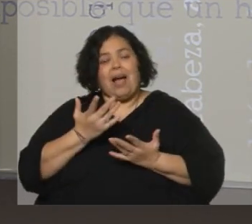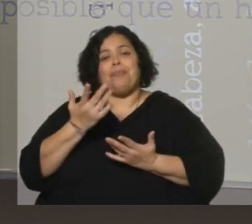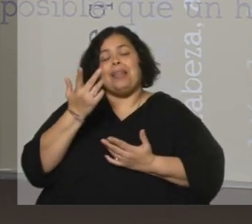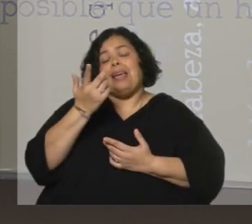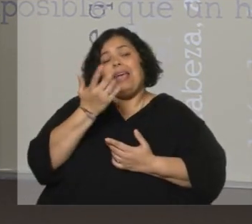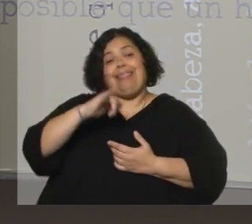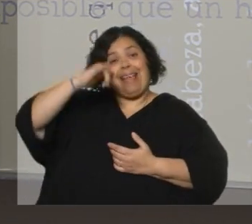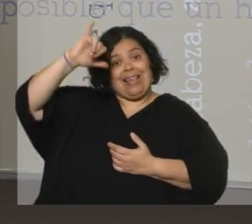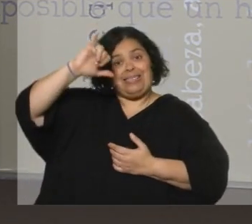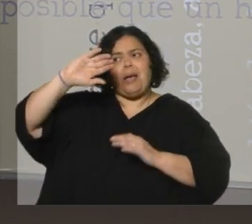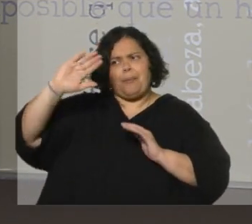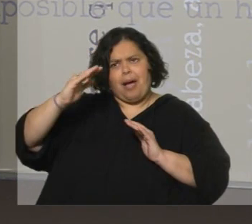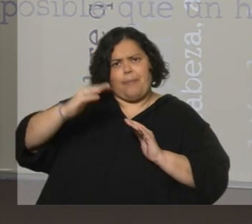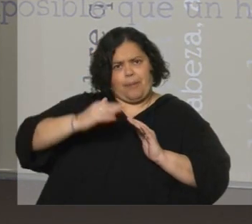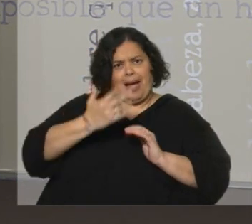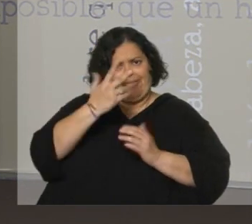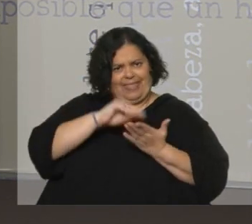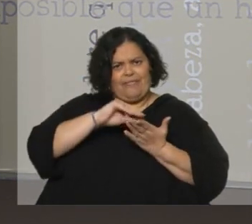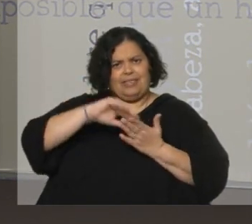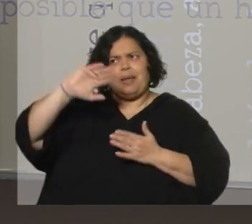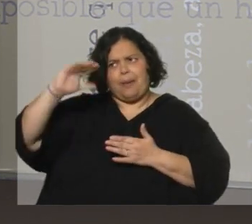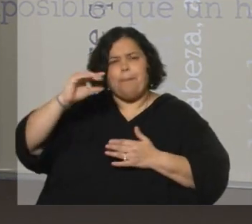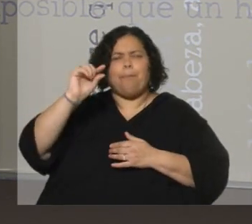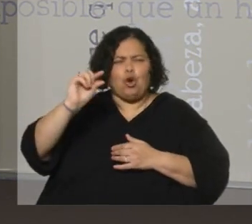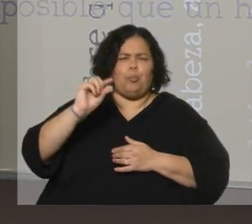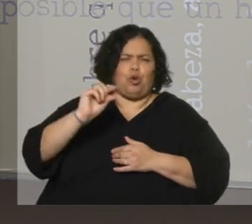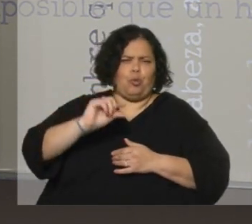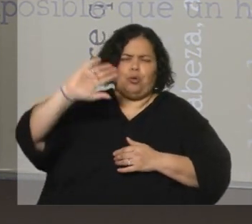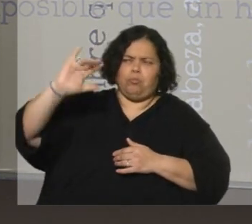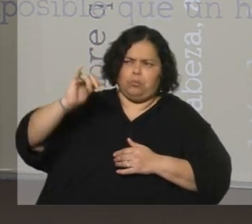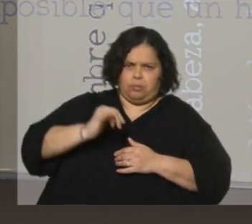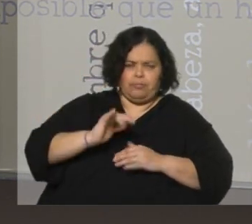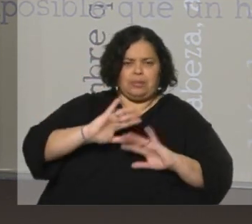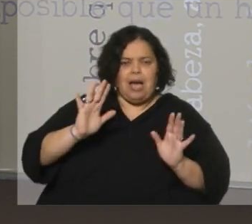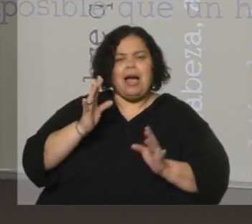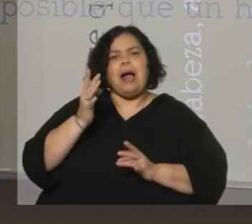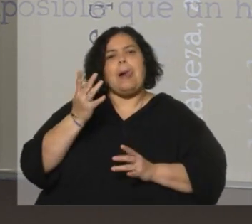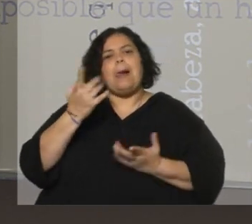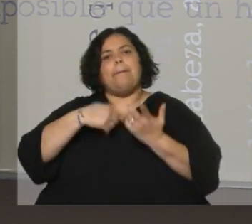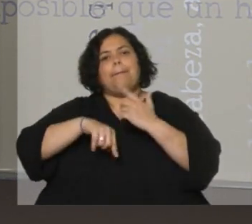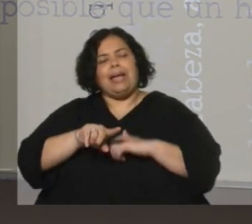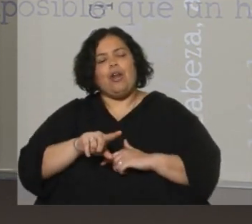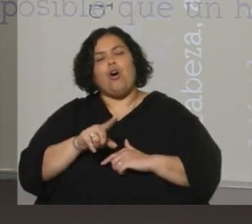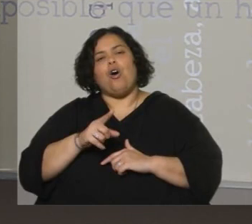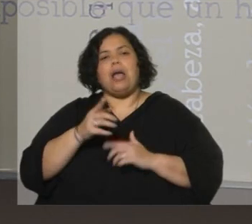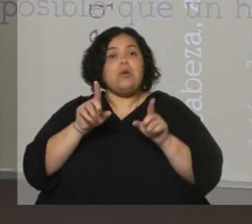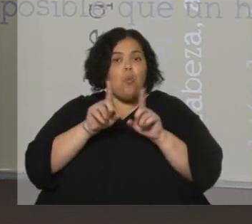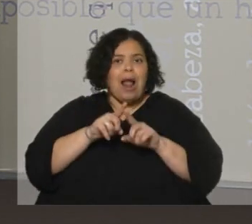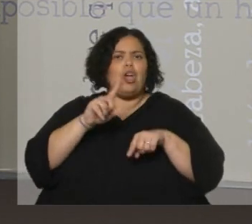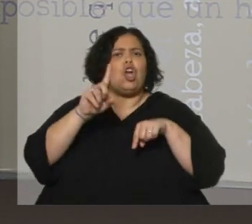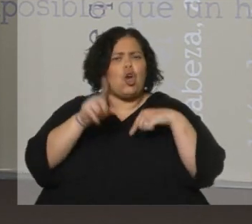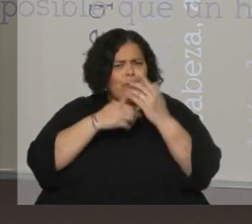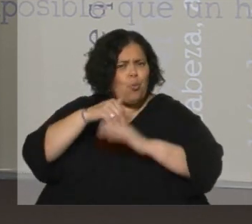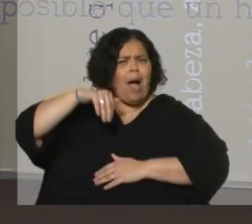tres bajas consecutivas obviamente son pequeñas bajas que se van dando estamos con una tasa de interés de las letras de regulación monetaria alta y bueno entendemos que acá